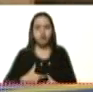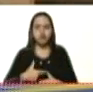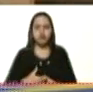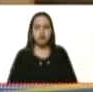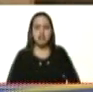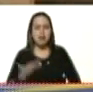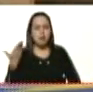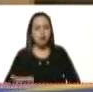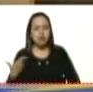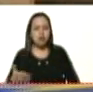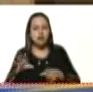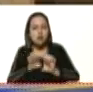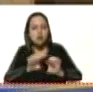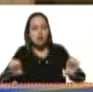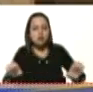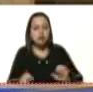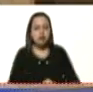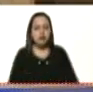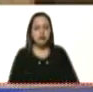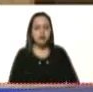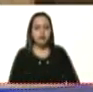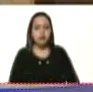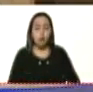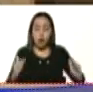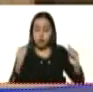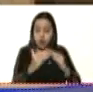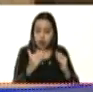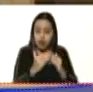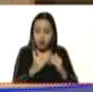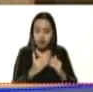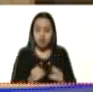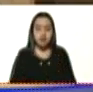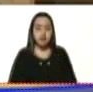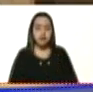educación cuando en el hogar